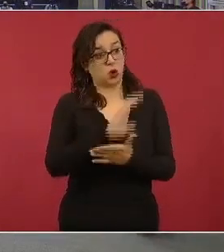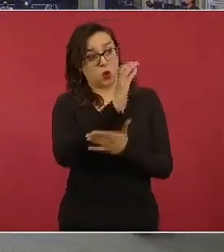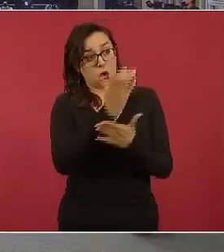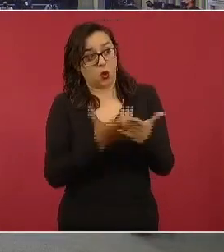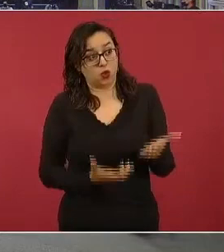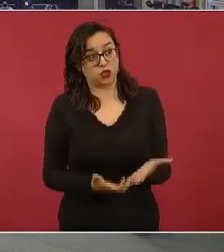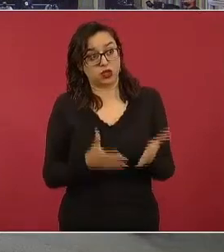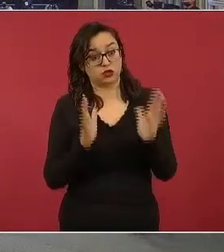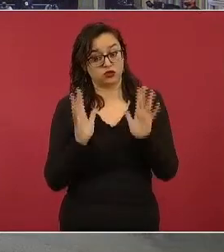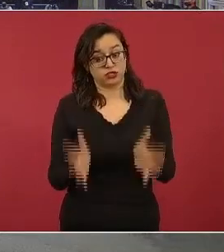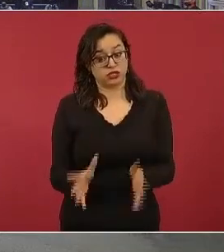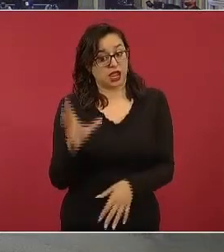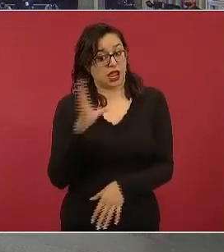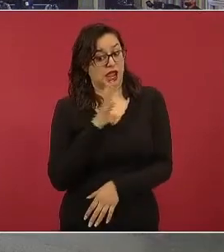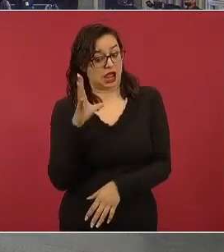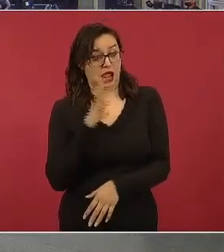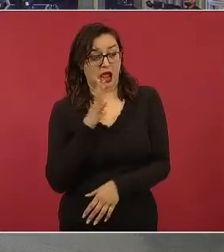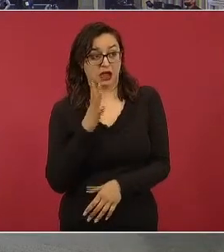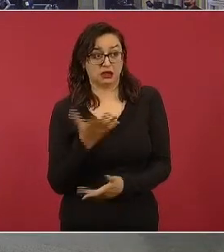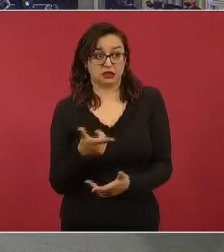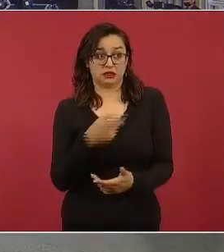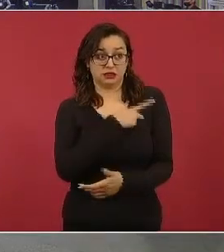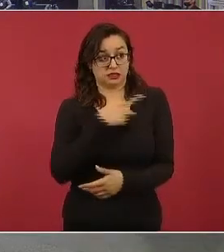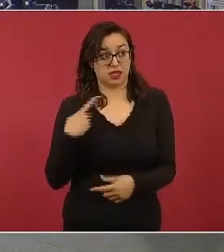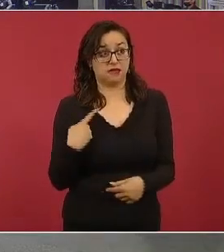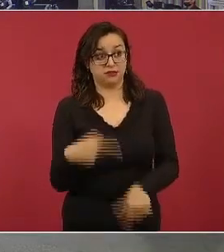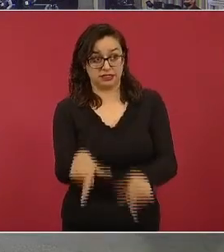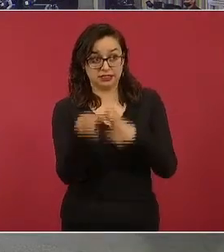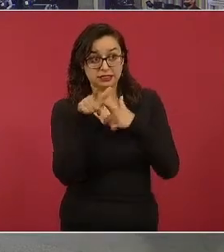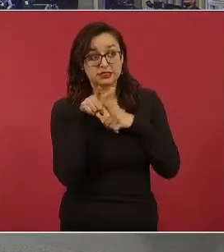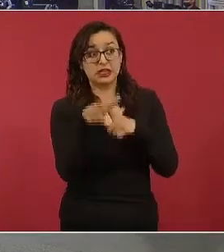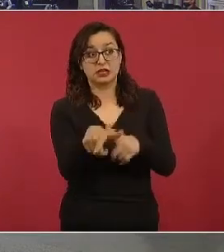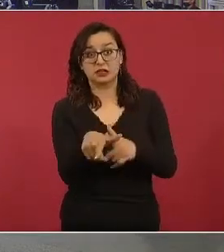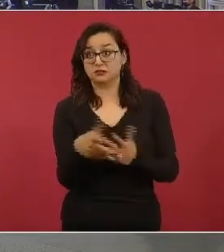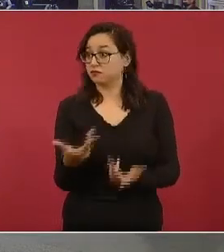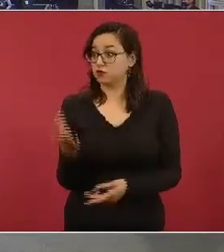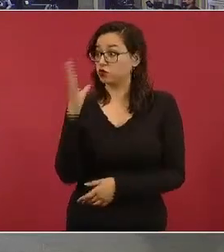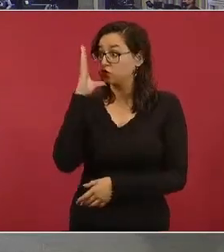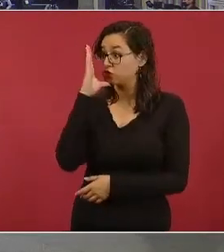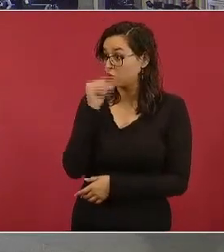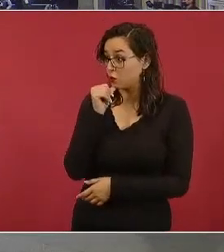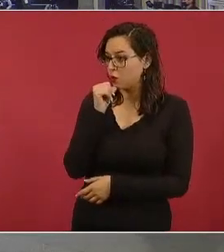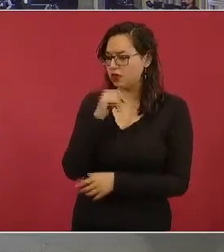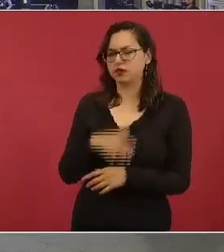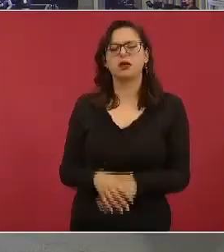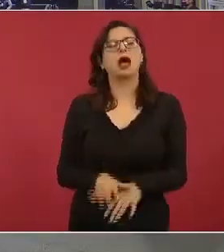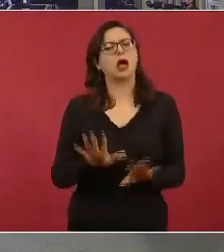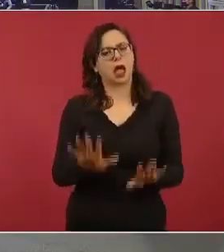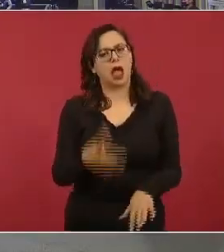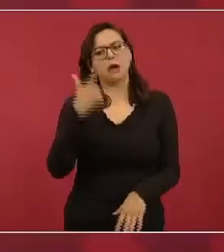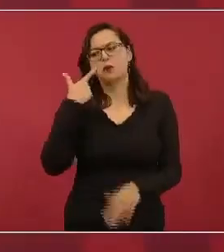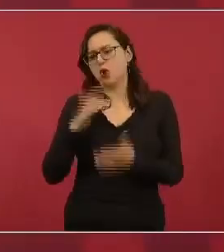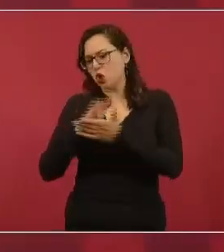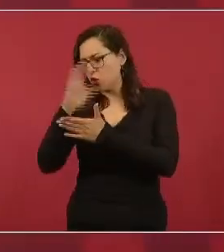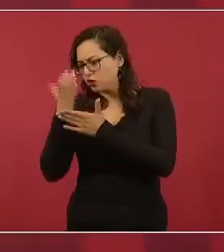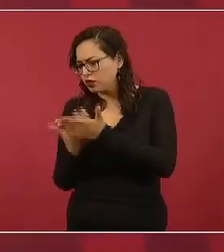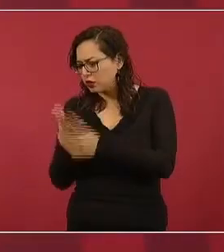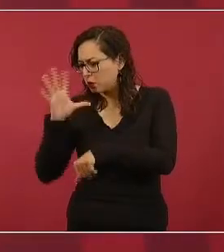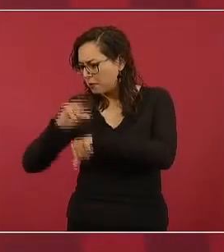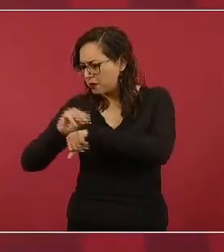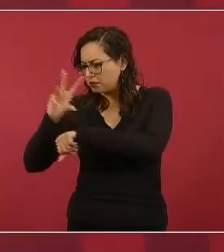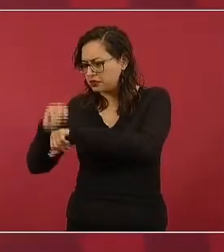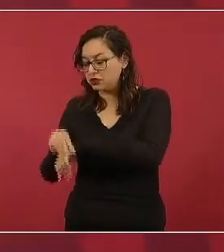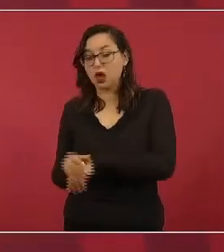condiciones. Esto definitivamente, entiendo, no sería así, no sería posible. Tendrían que modificarlo. Si tienen permiso, sí. Los